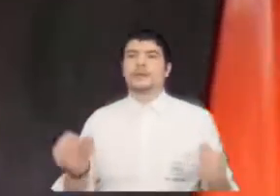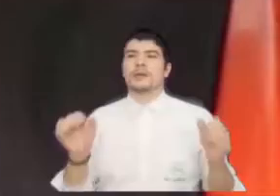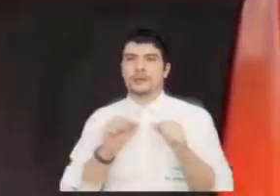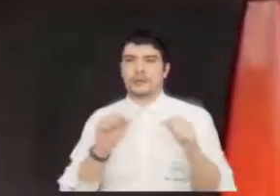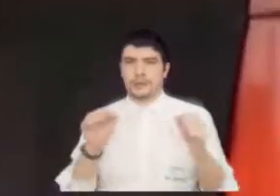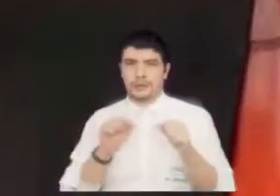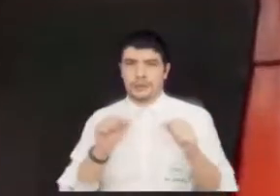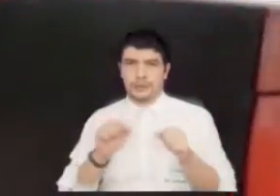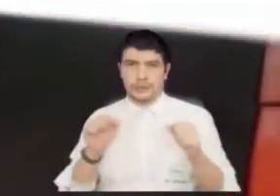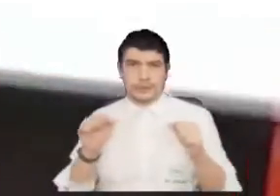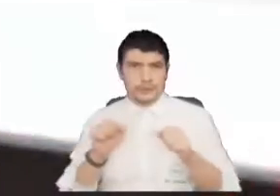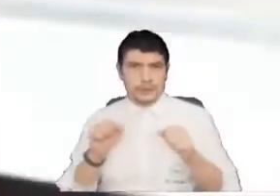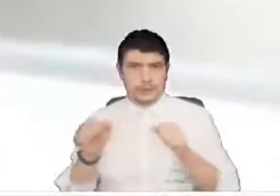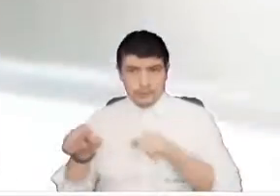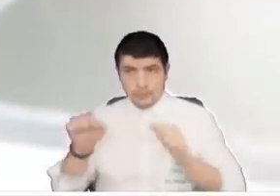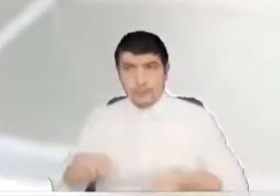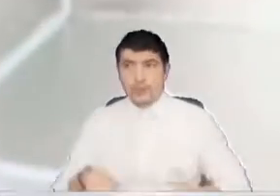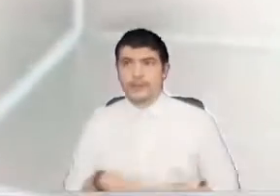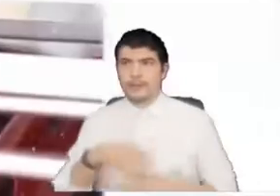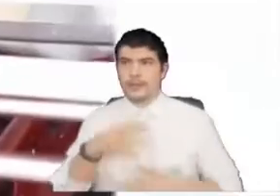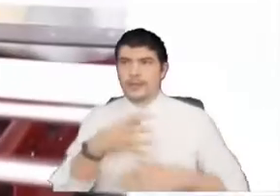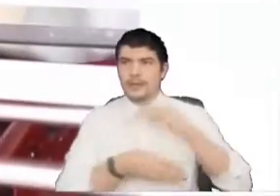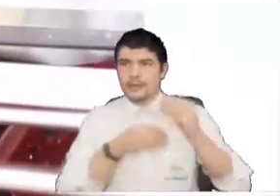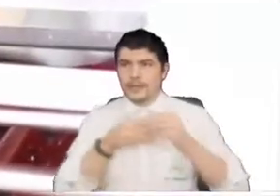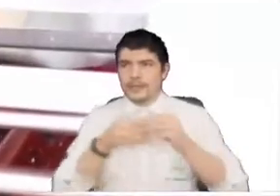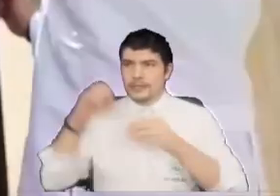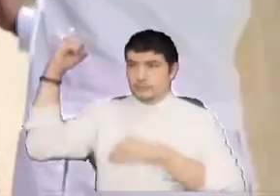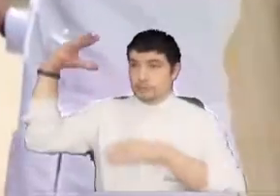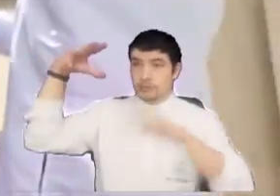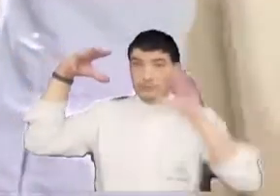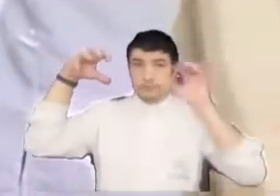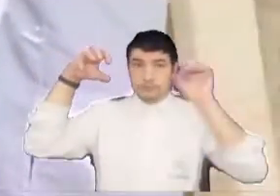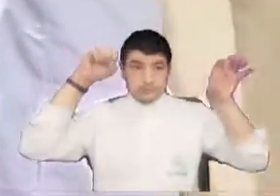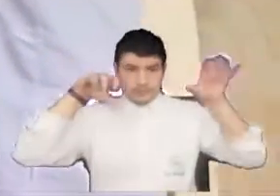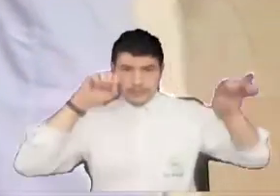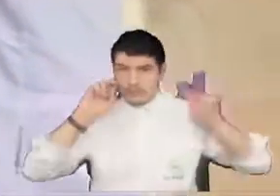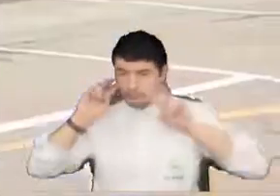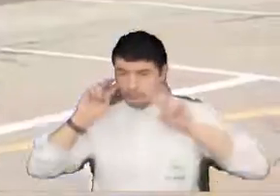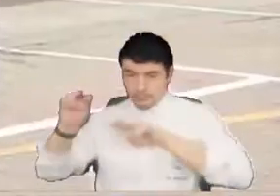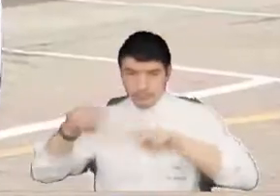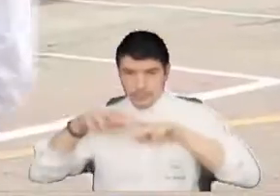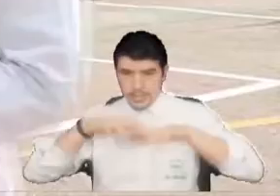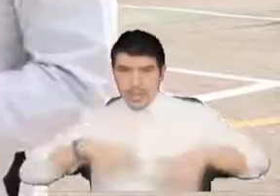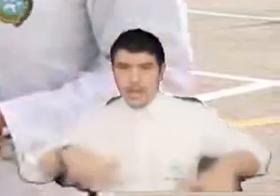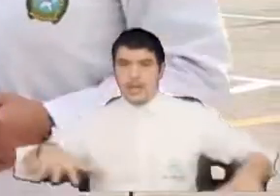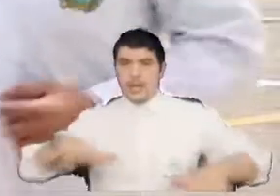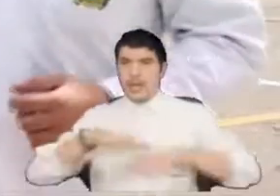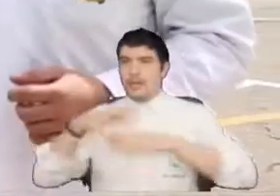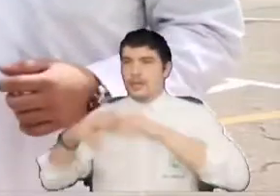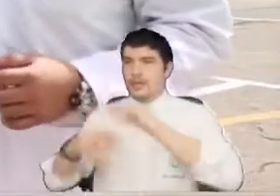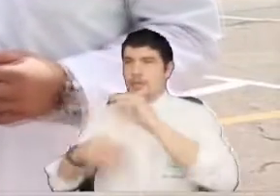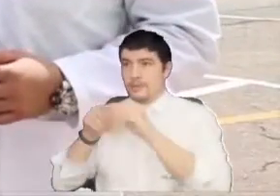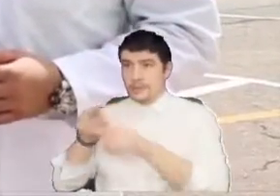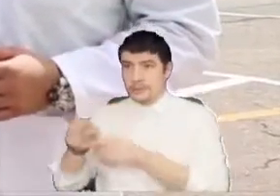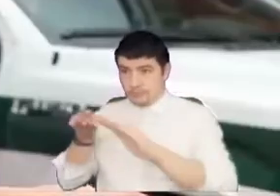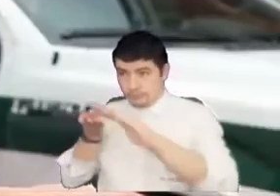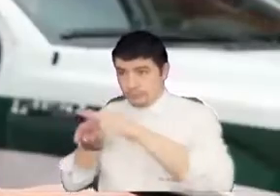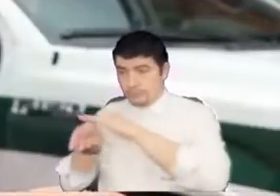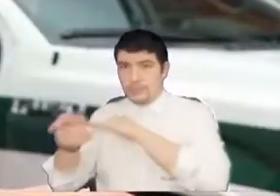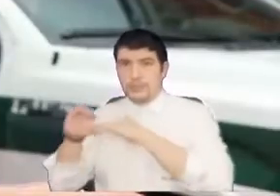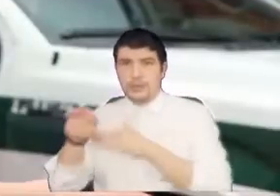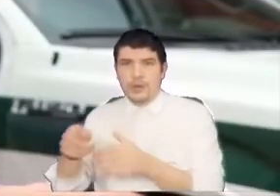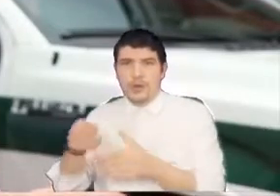necropsia, reflectores ultravioleta que servirán para una mejor inspección de la escena del crimen y una bodega de almacenamiento de evidencia.